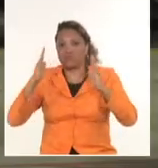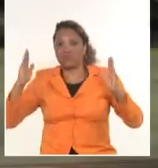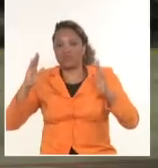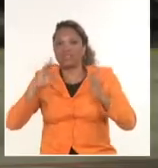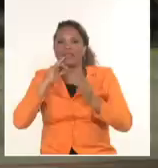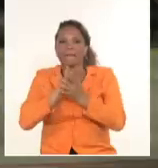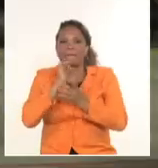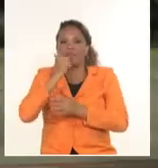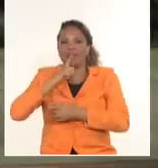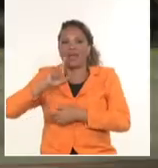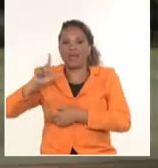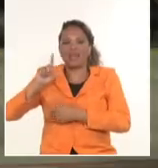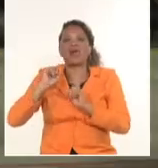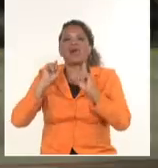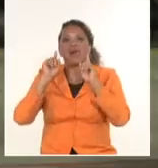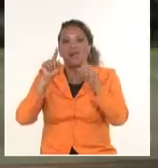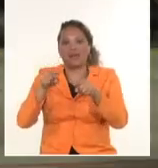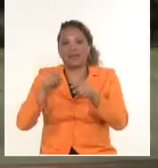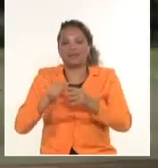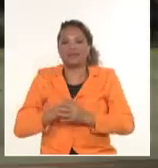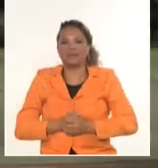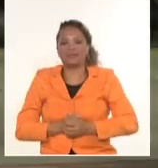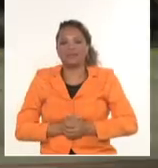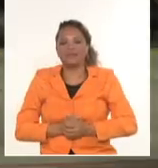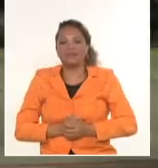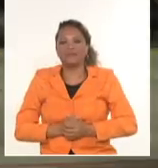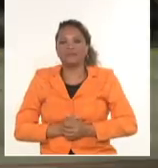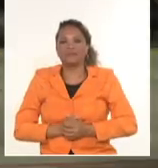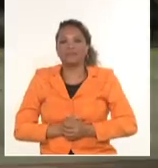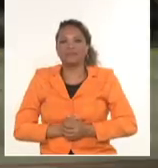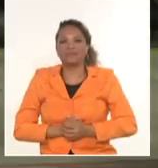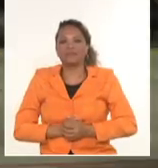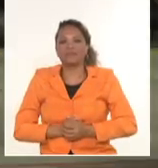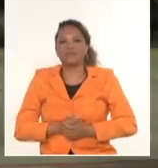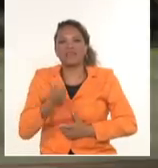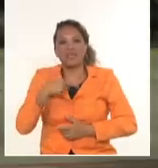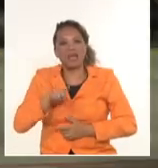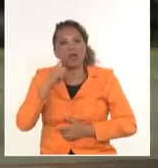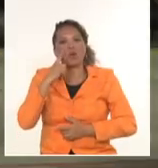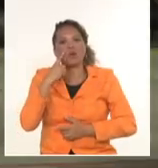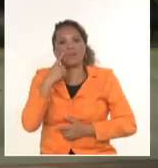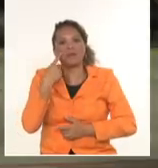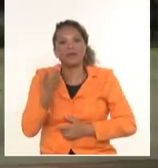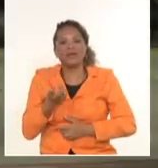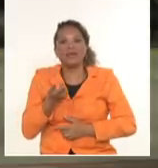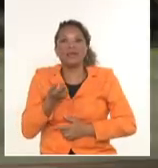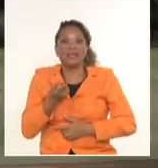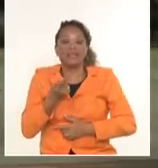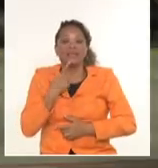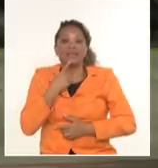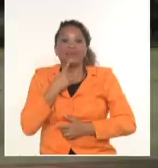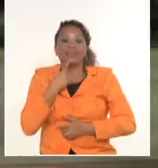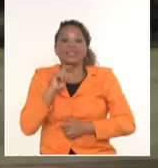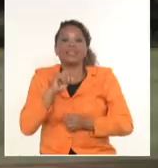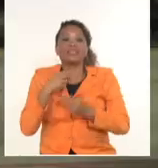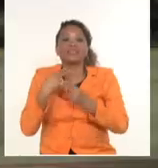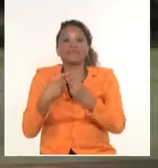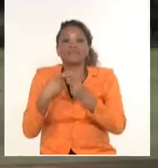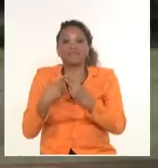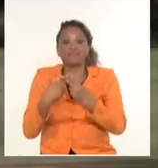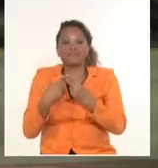Comité Olímpico Internacional, Thomas Bach, pues va a presenciar este combate final y luego un momento que creo